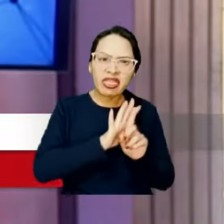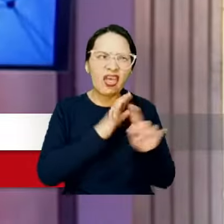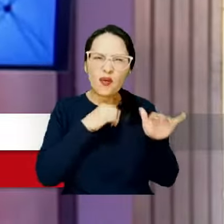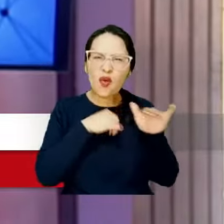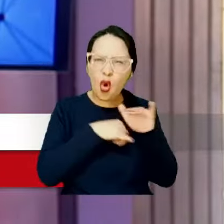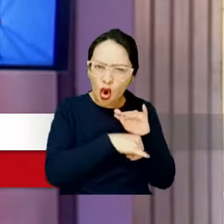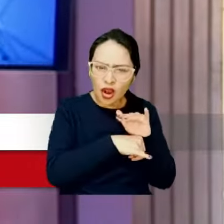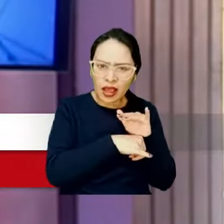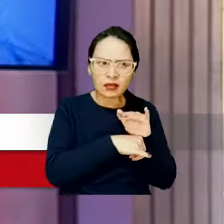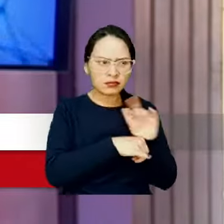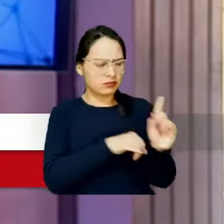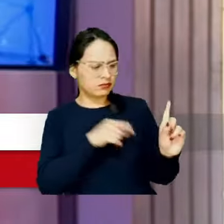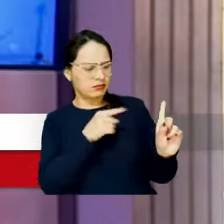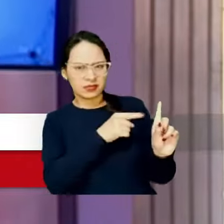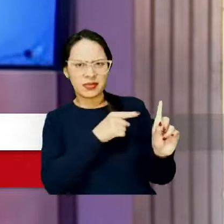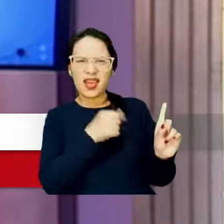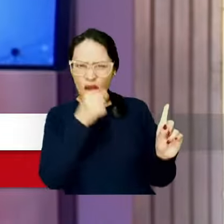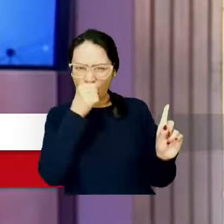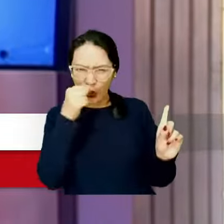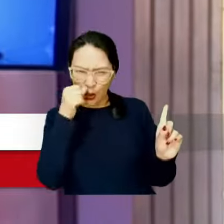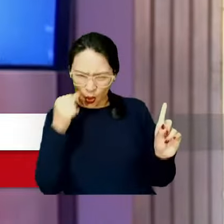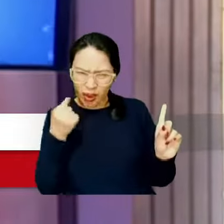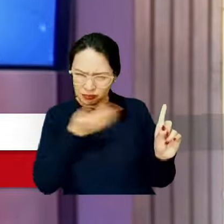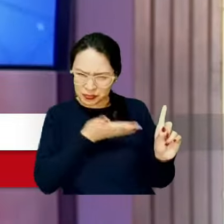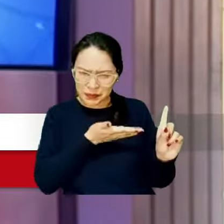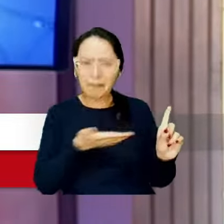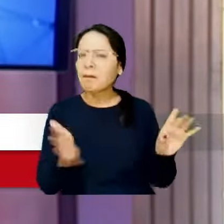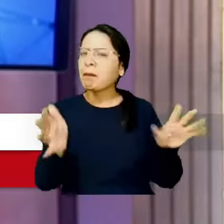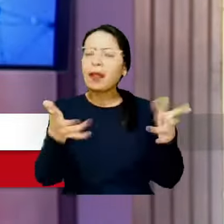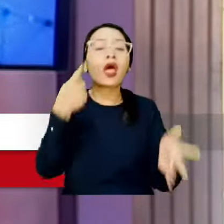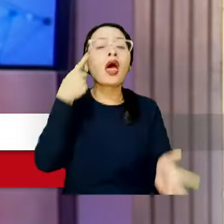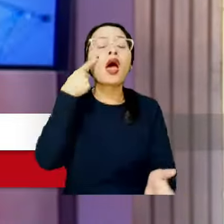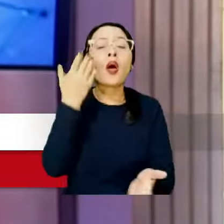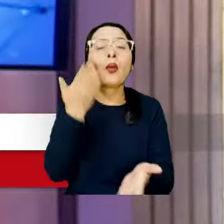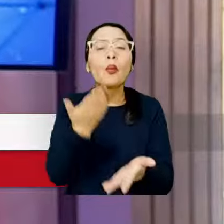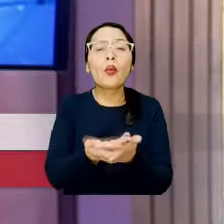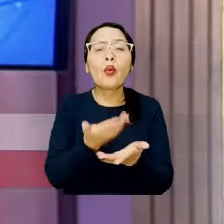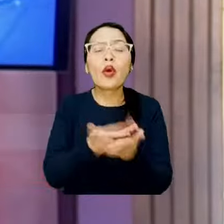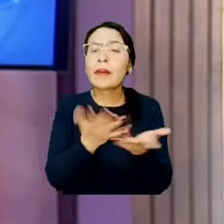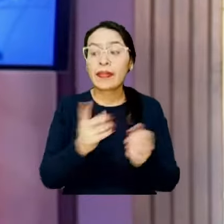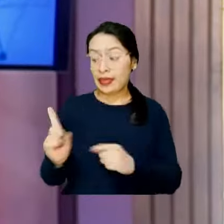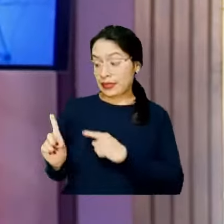que su defendido no estuvo en la habitación en donde presuntamente ocurrió este abuso.